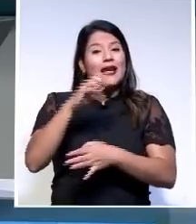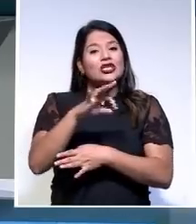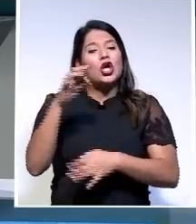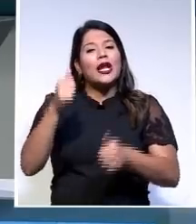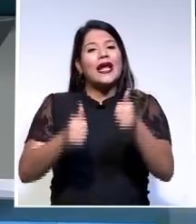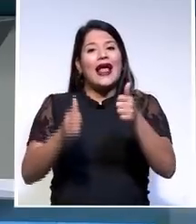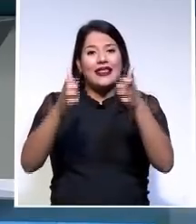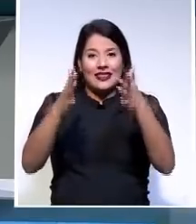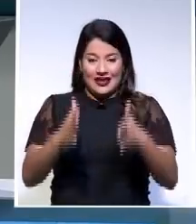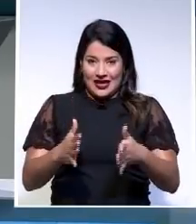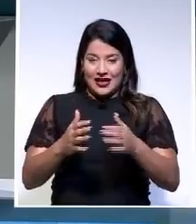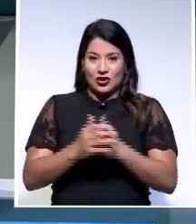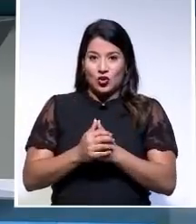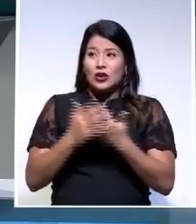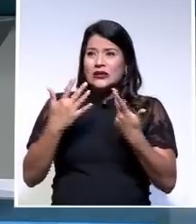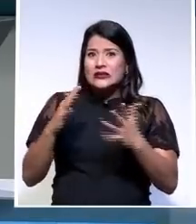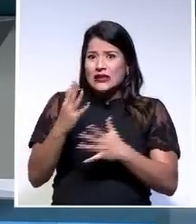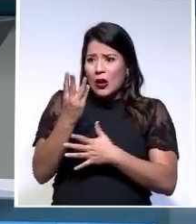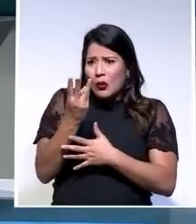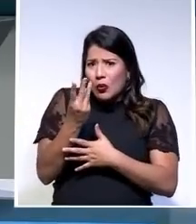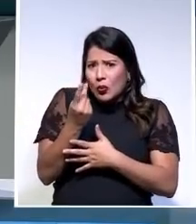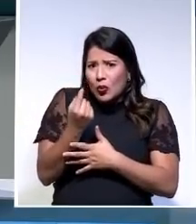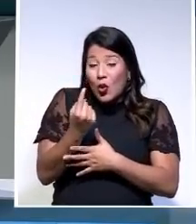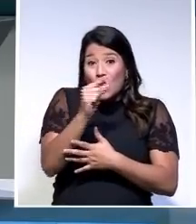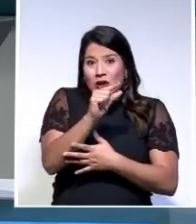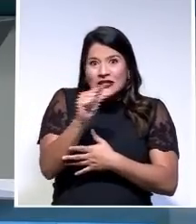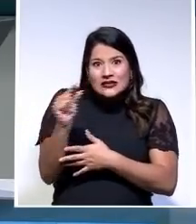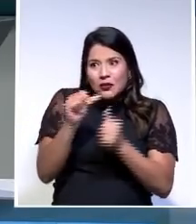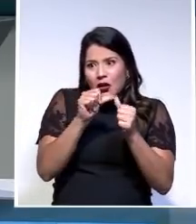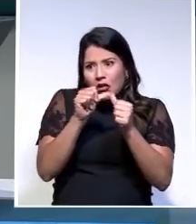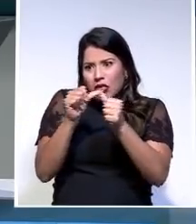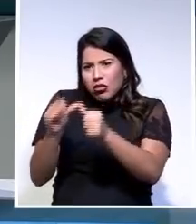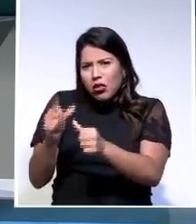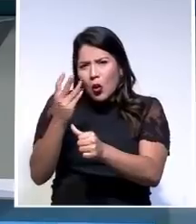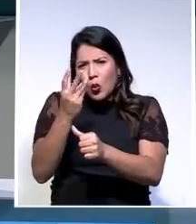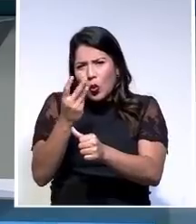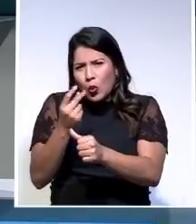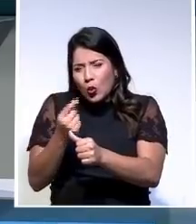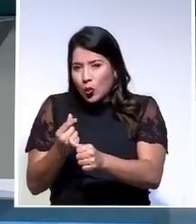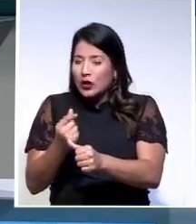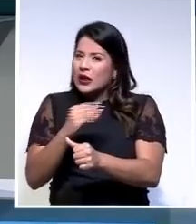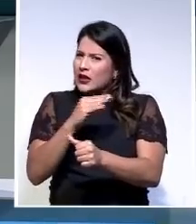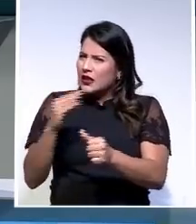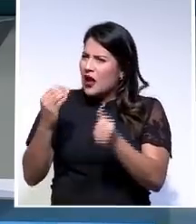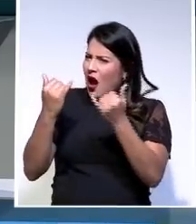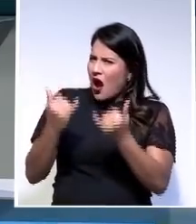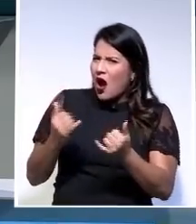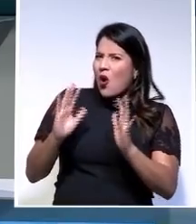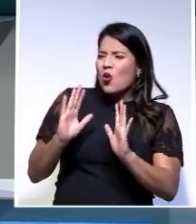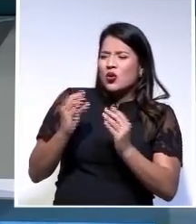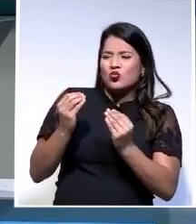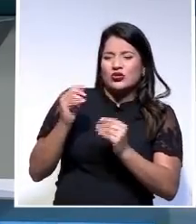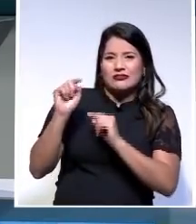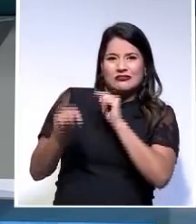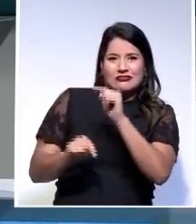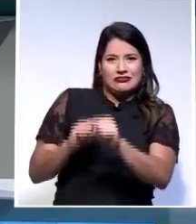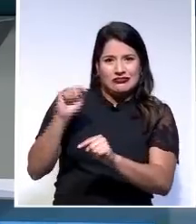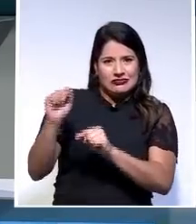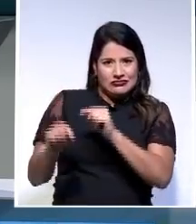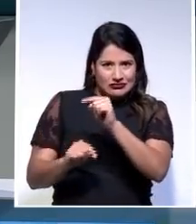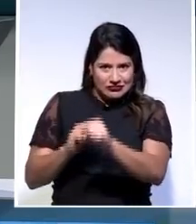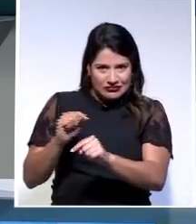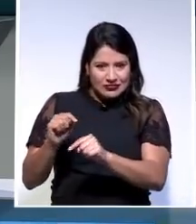escrutinio ya superó más de una semana de estar abierto y va sumando suspicacias y señalamientos